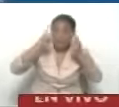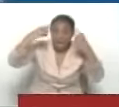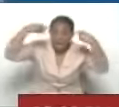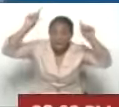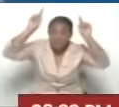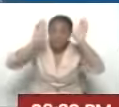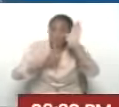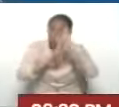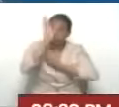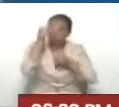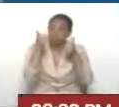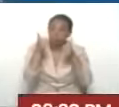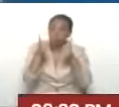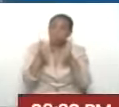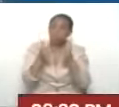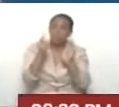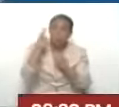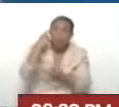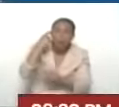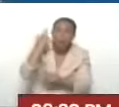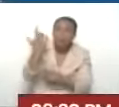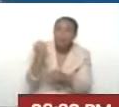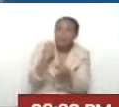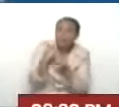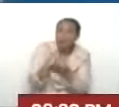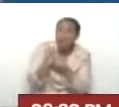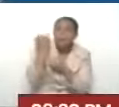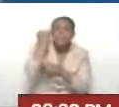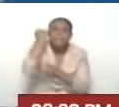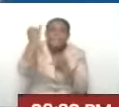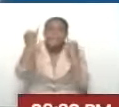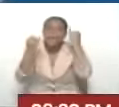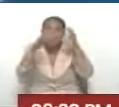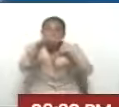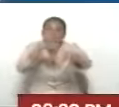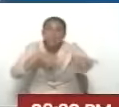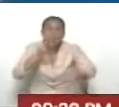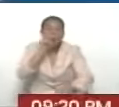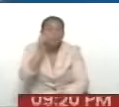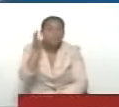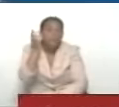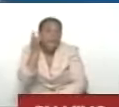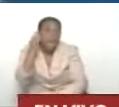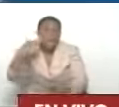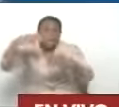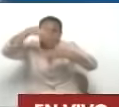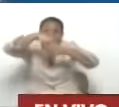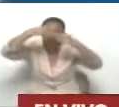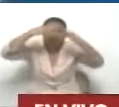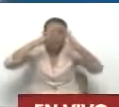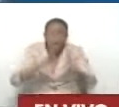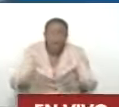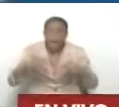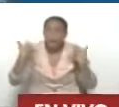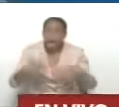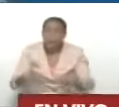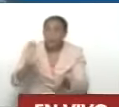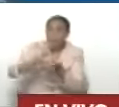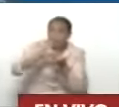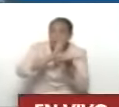económica que descansa sobre el trabajo de millones de hombres y de mujeres. No solamente en las